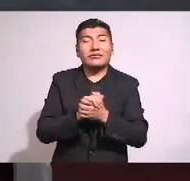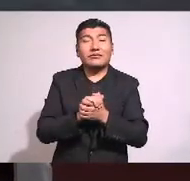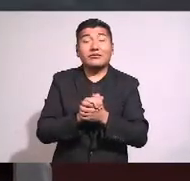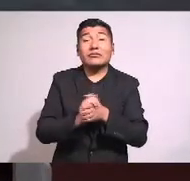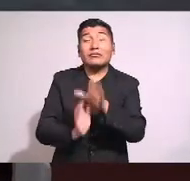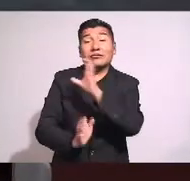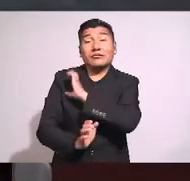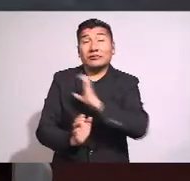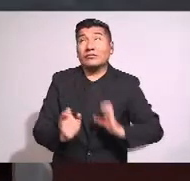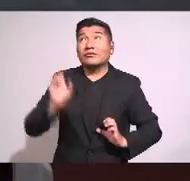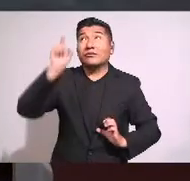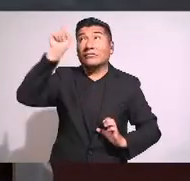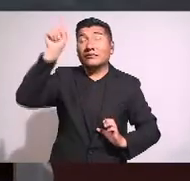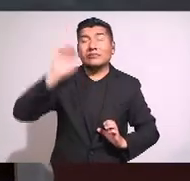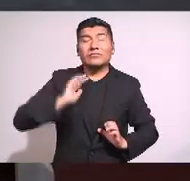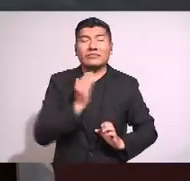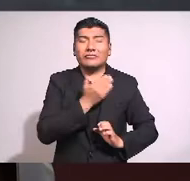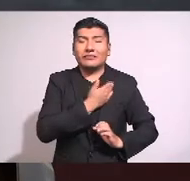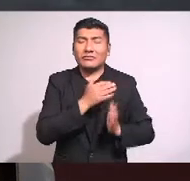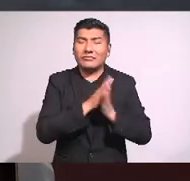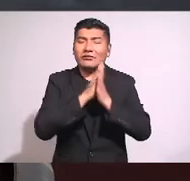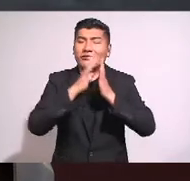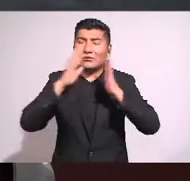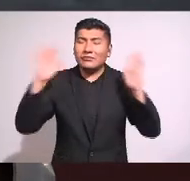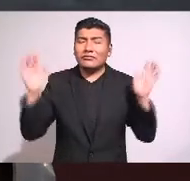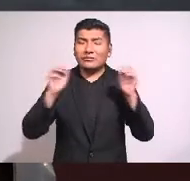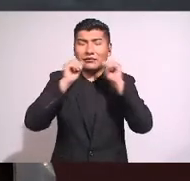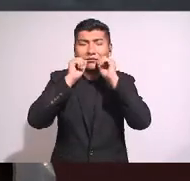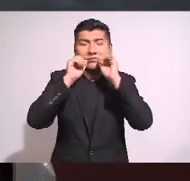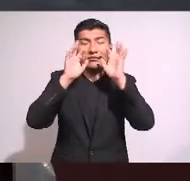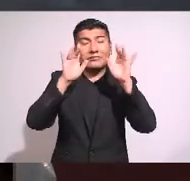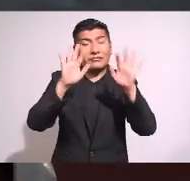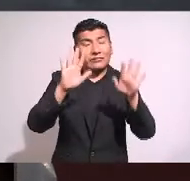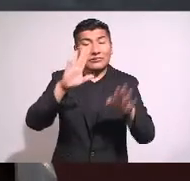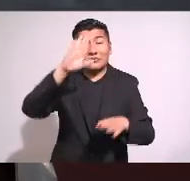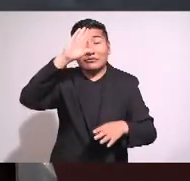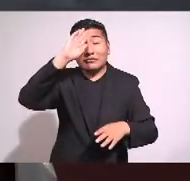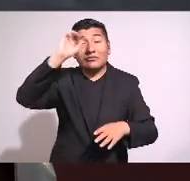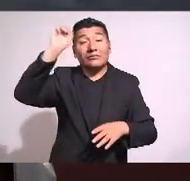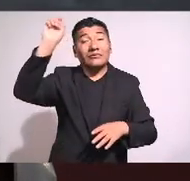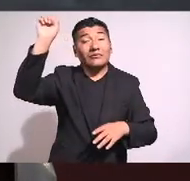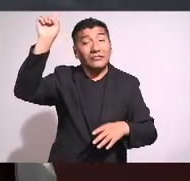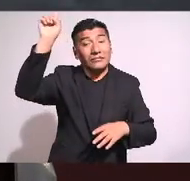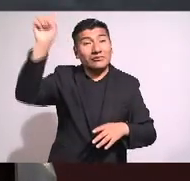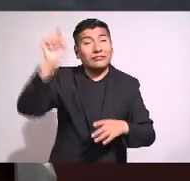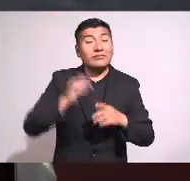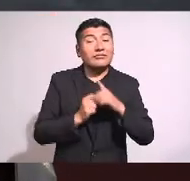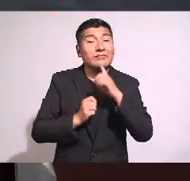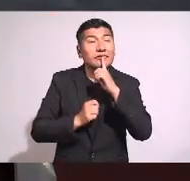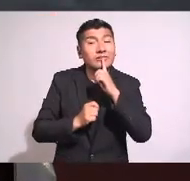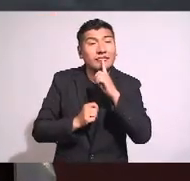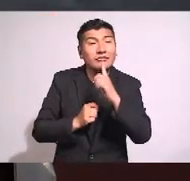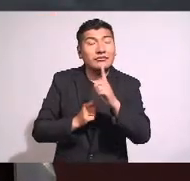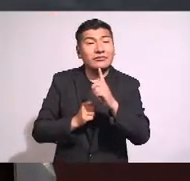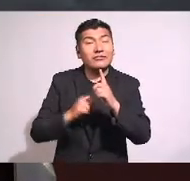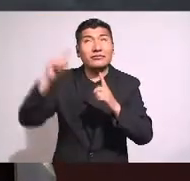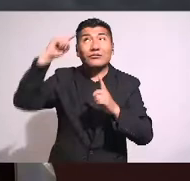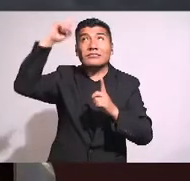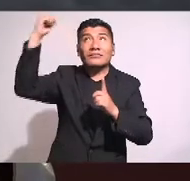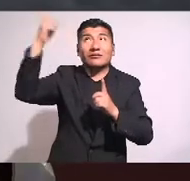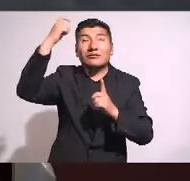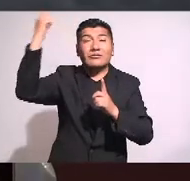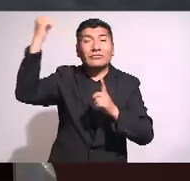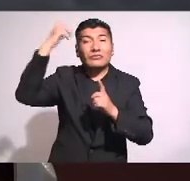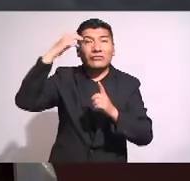Cristo es nuestra gran bendición. Él es la gracia